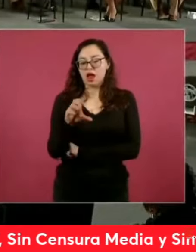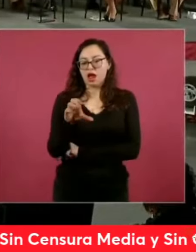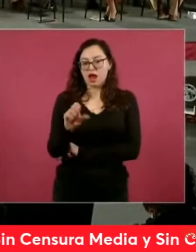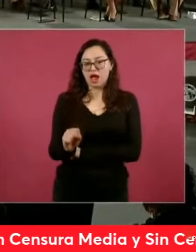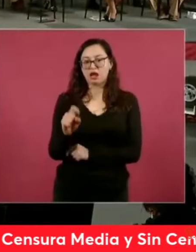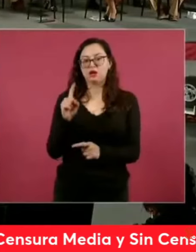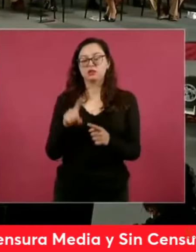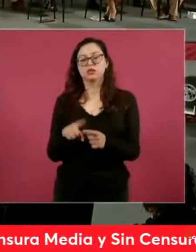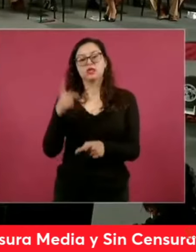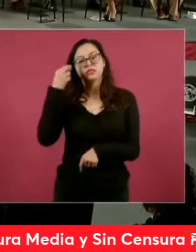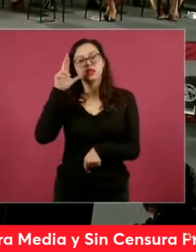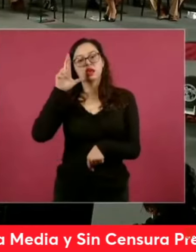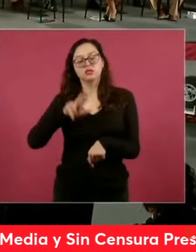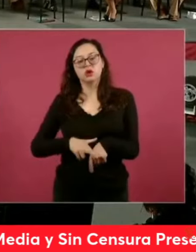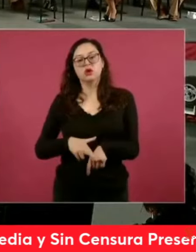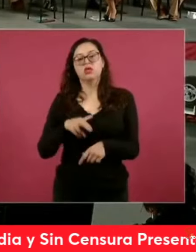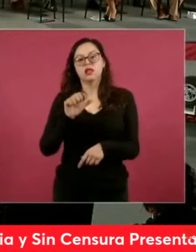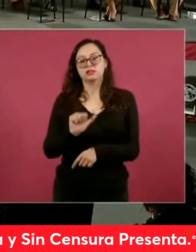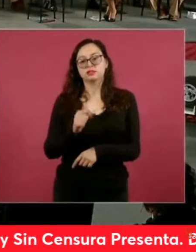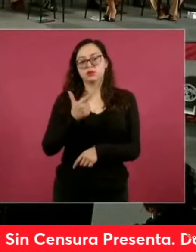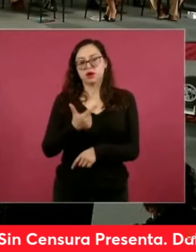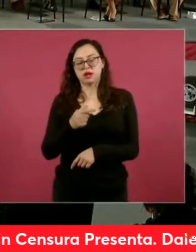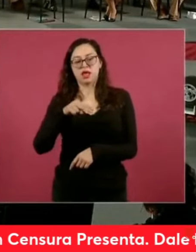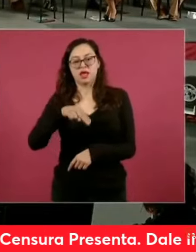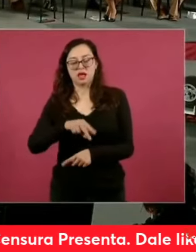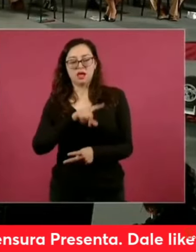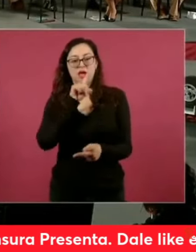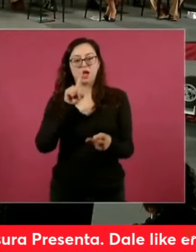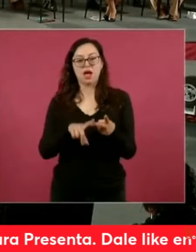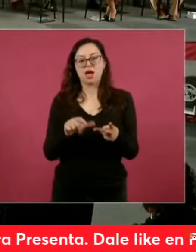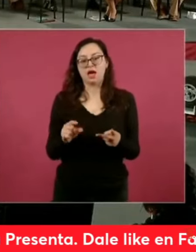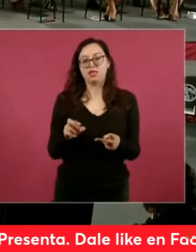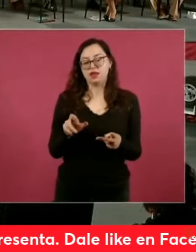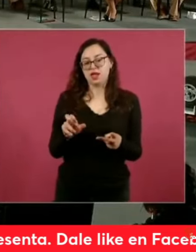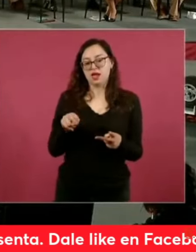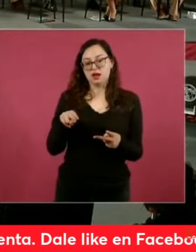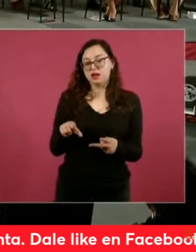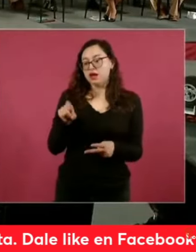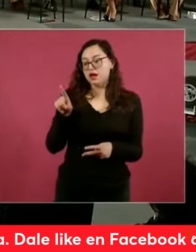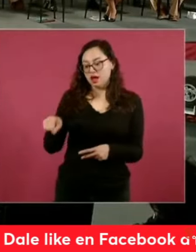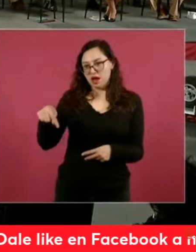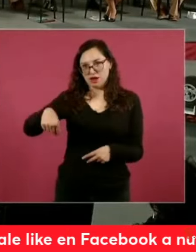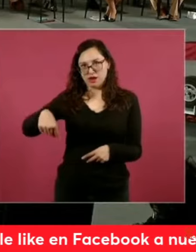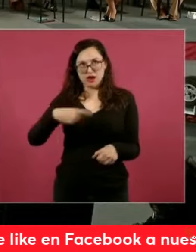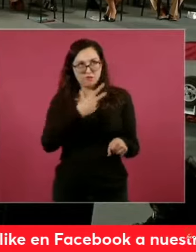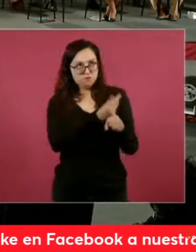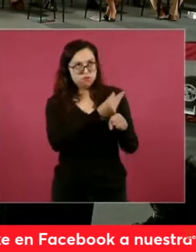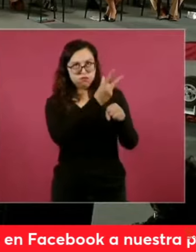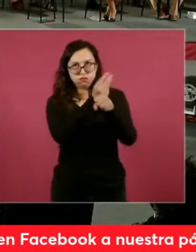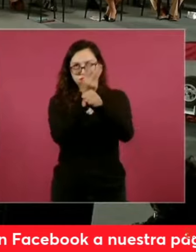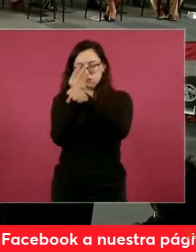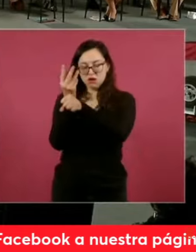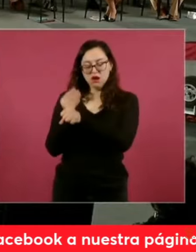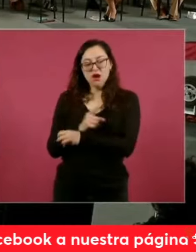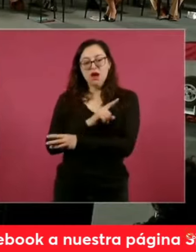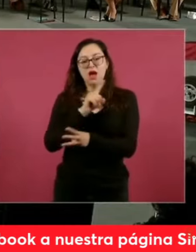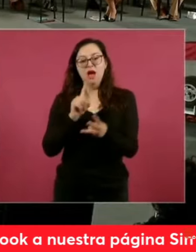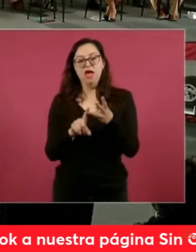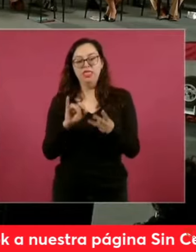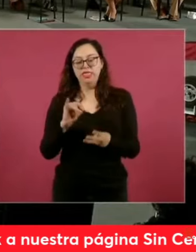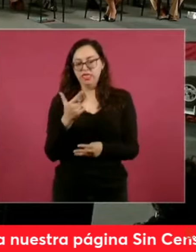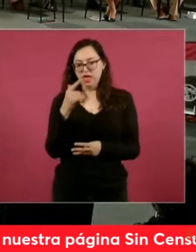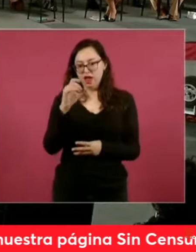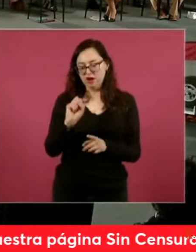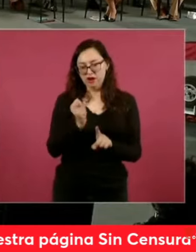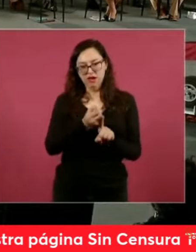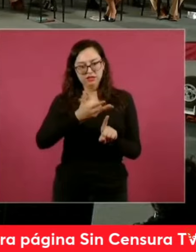de la Nación, Adriana Castillo Román, directora general de Conservación de Palacio Nacional, el doctor Diego Prieto, el